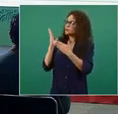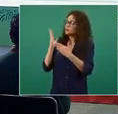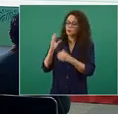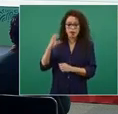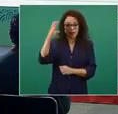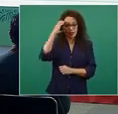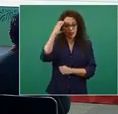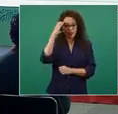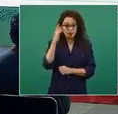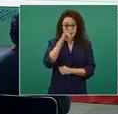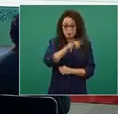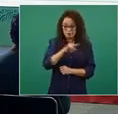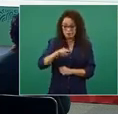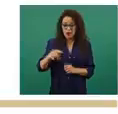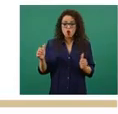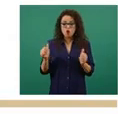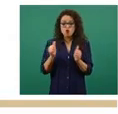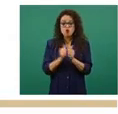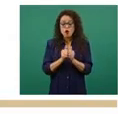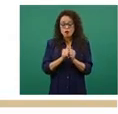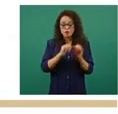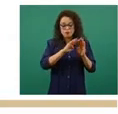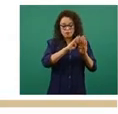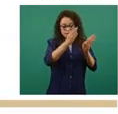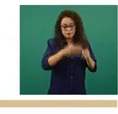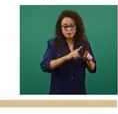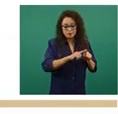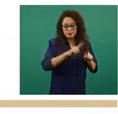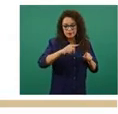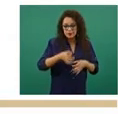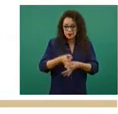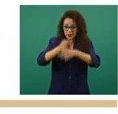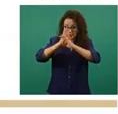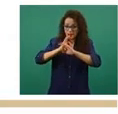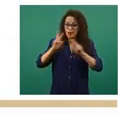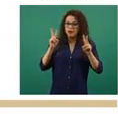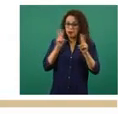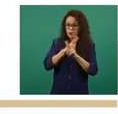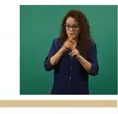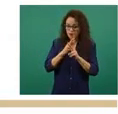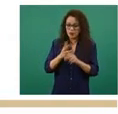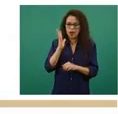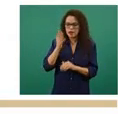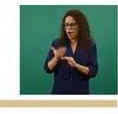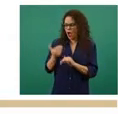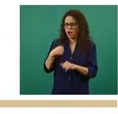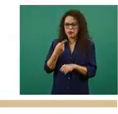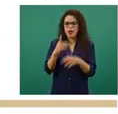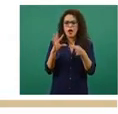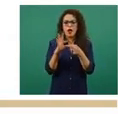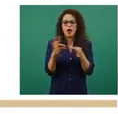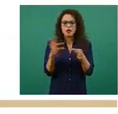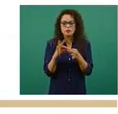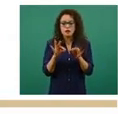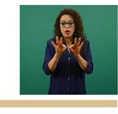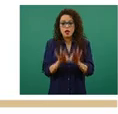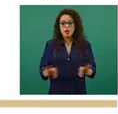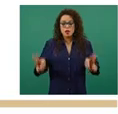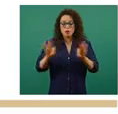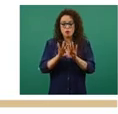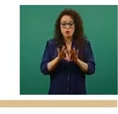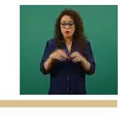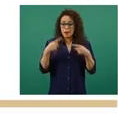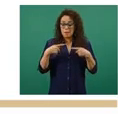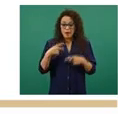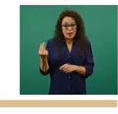Ya explicábamos la importancia del tema que tiene que reflejarse en una persona que